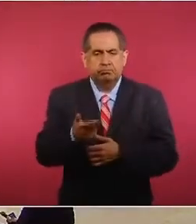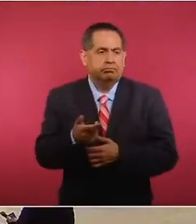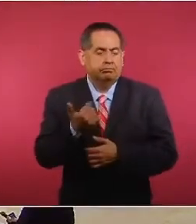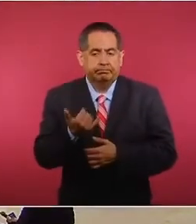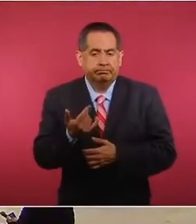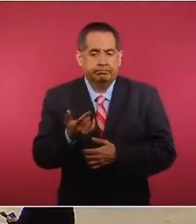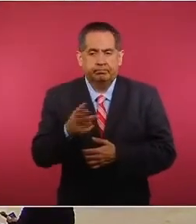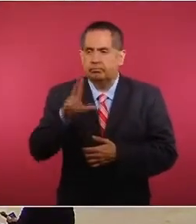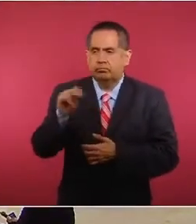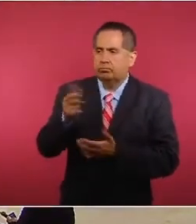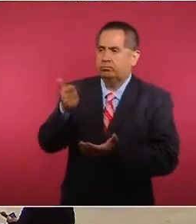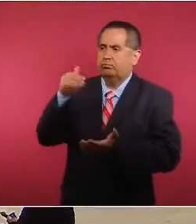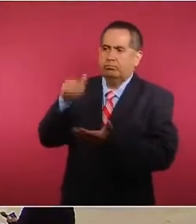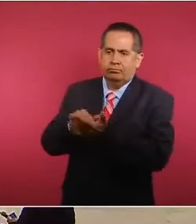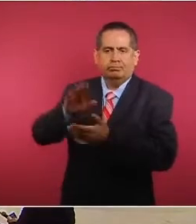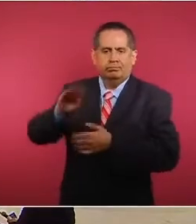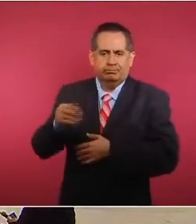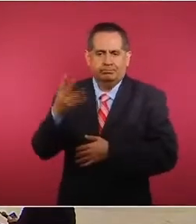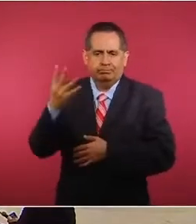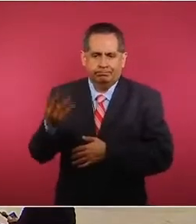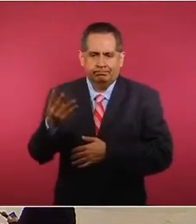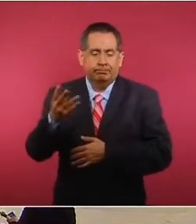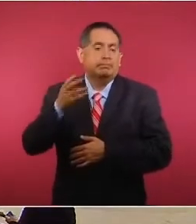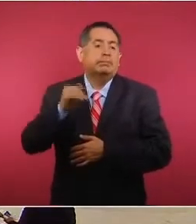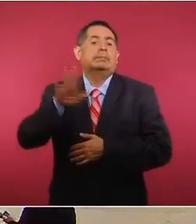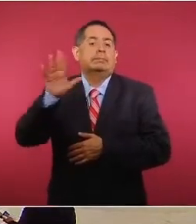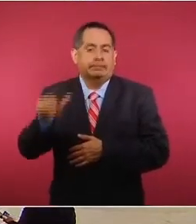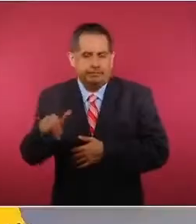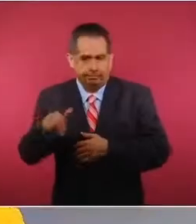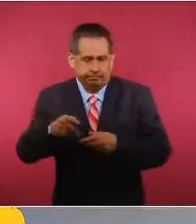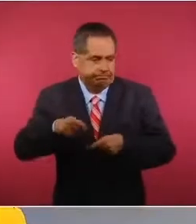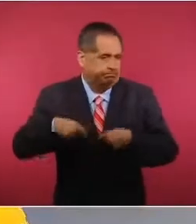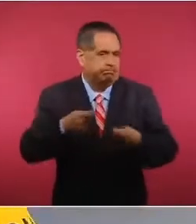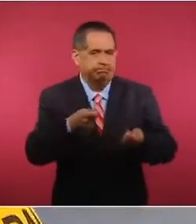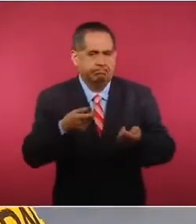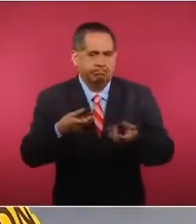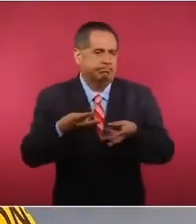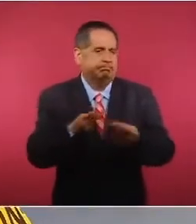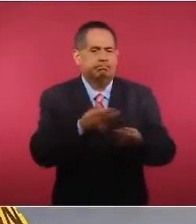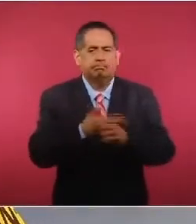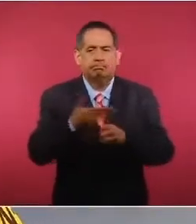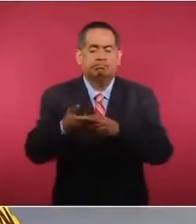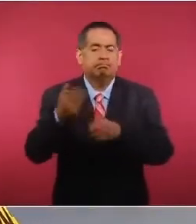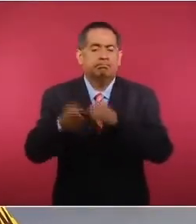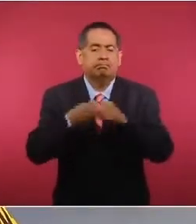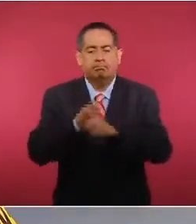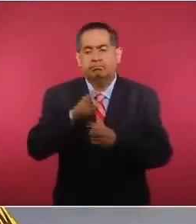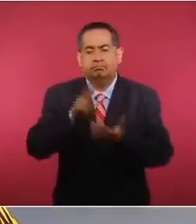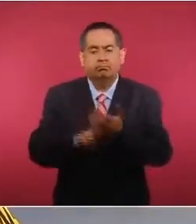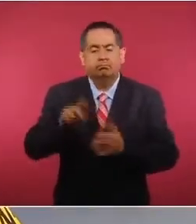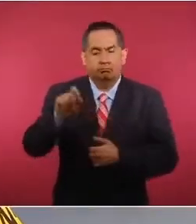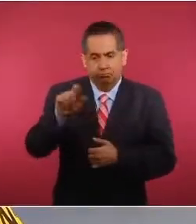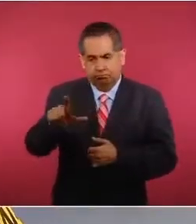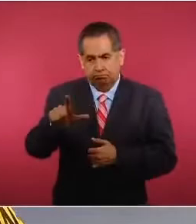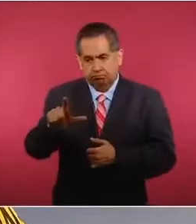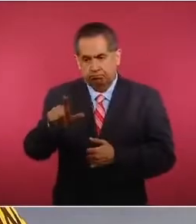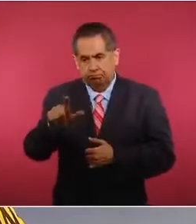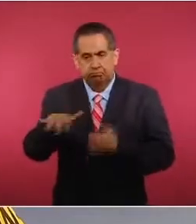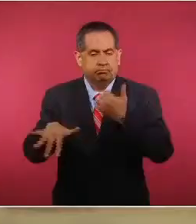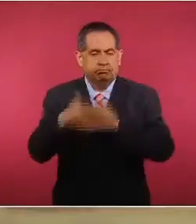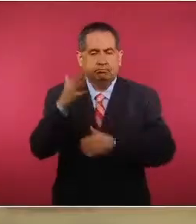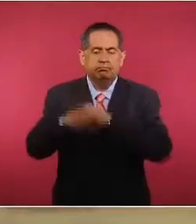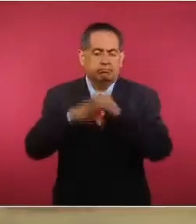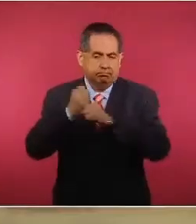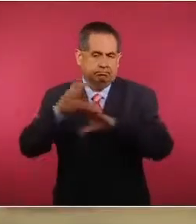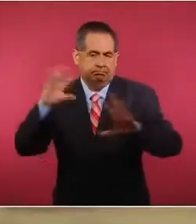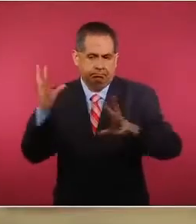los 6.094 que se hubiesen gastado hasta el 2027, cerrando los 15